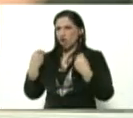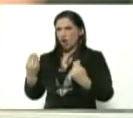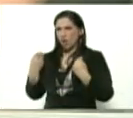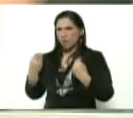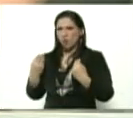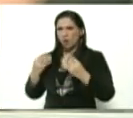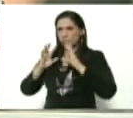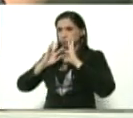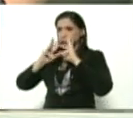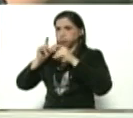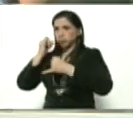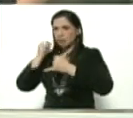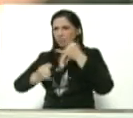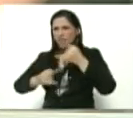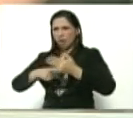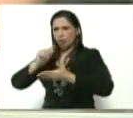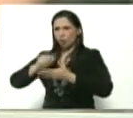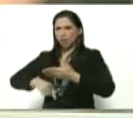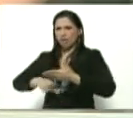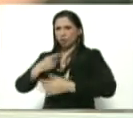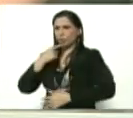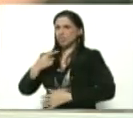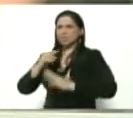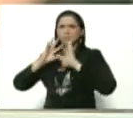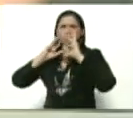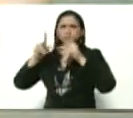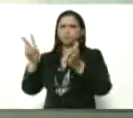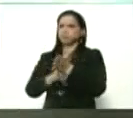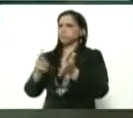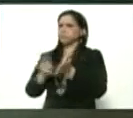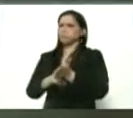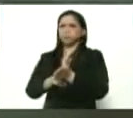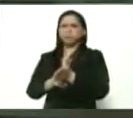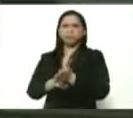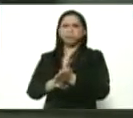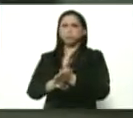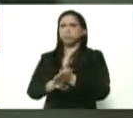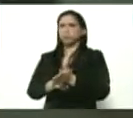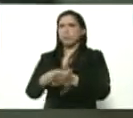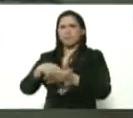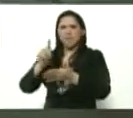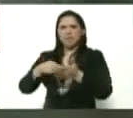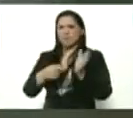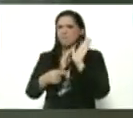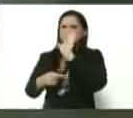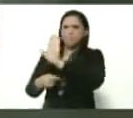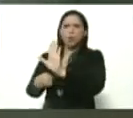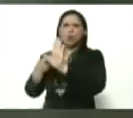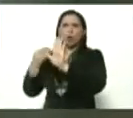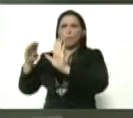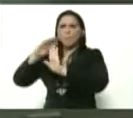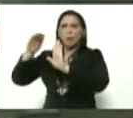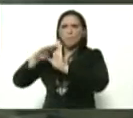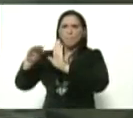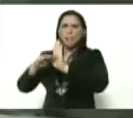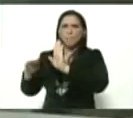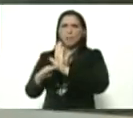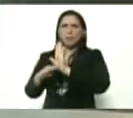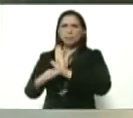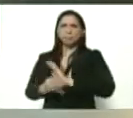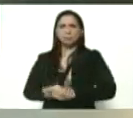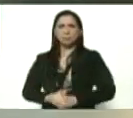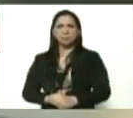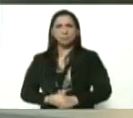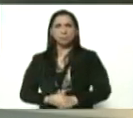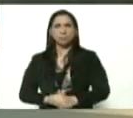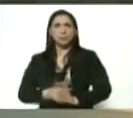él da por terminado el contrato y dice toda la verdad, muestra el contrato con la firma, las condiciones,